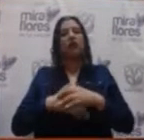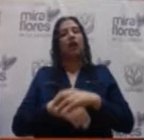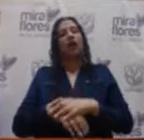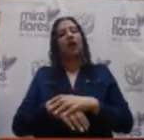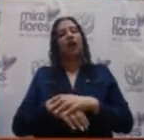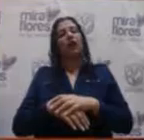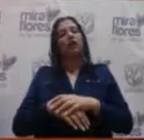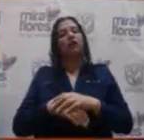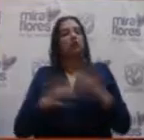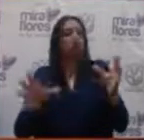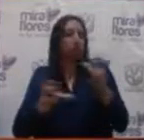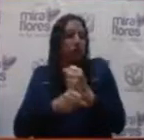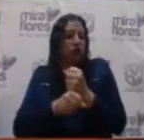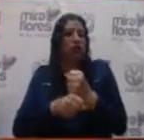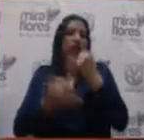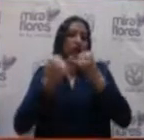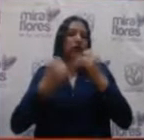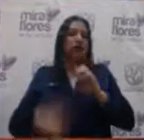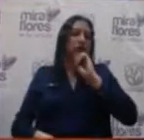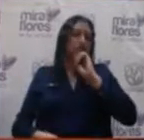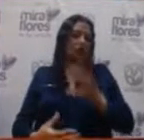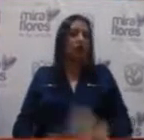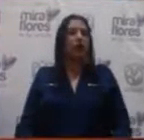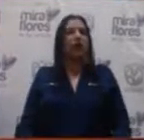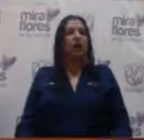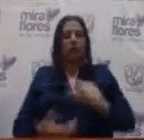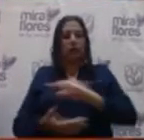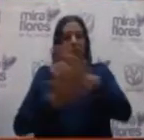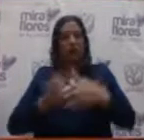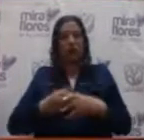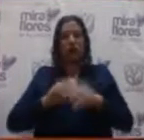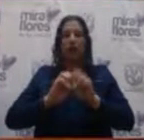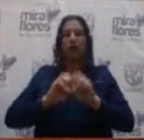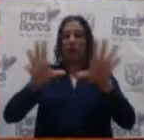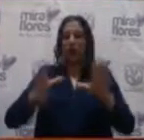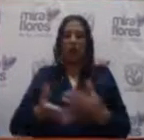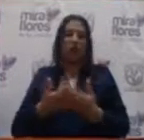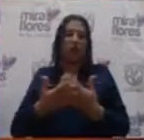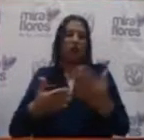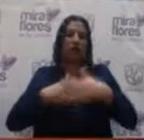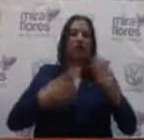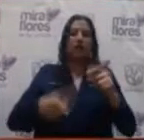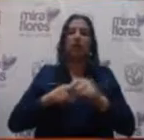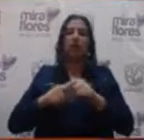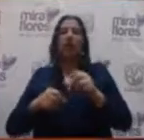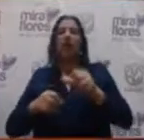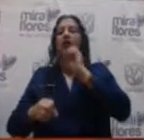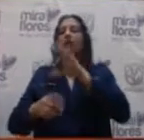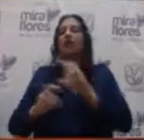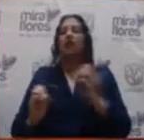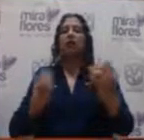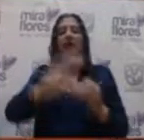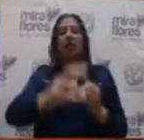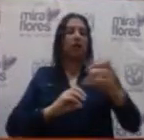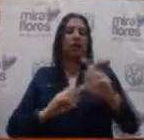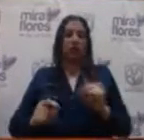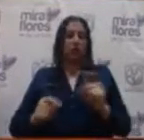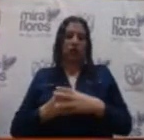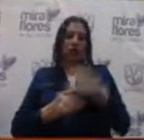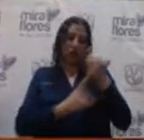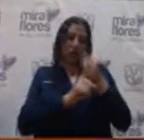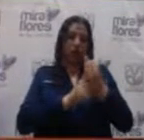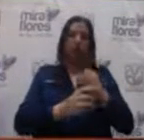gustaría que quede claro para que la cosa no vaya de un lado a otro y no se tome en serio las